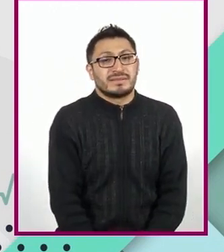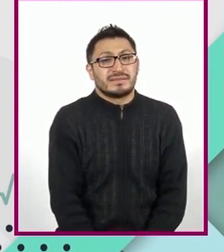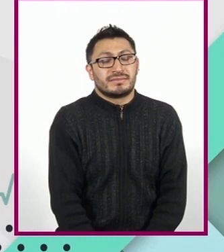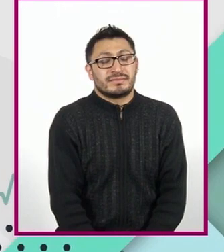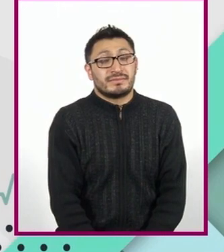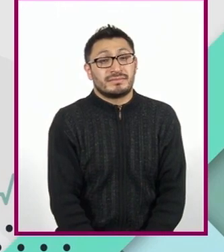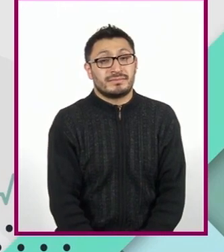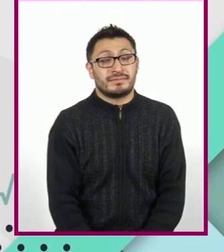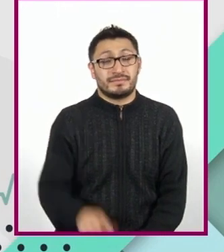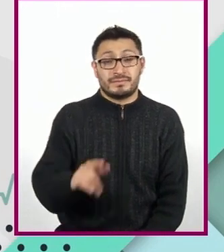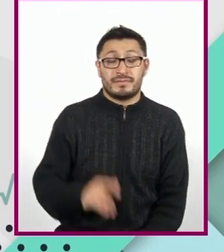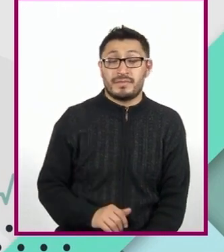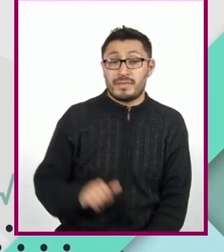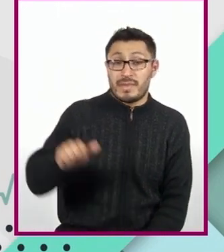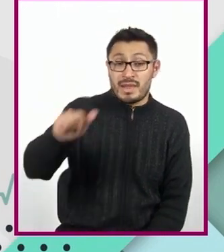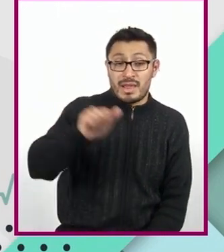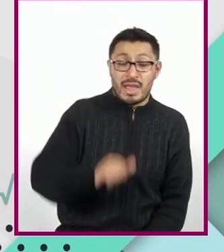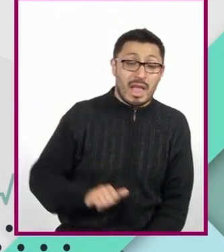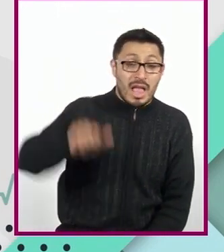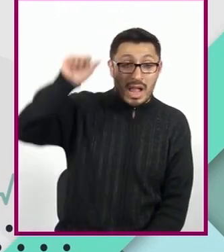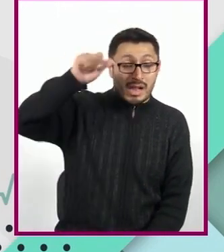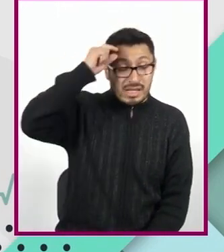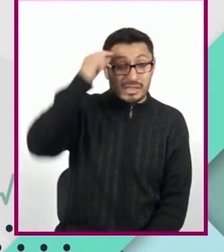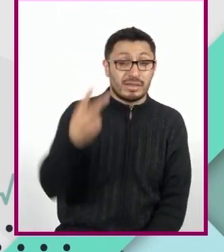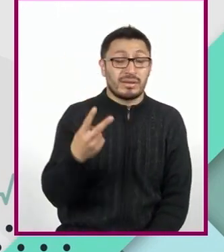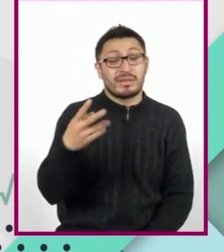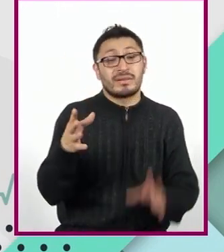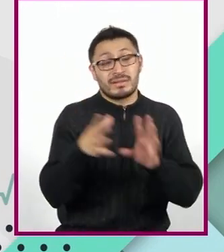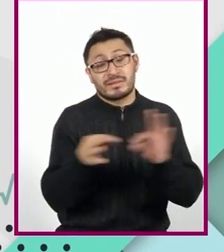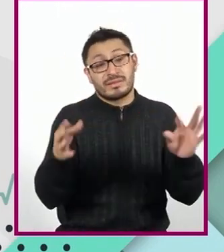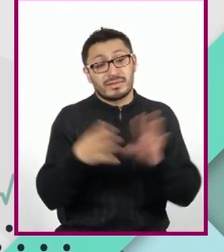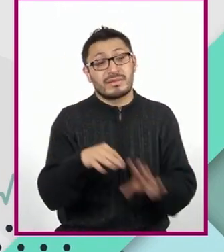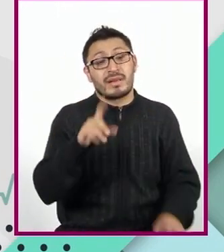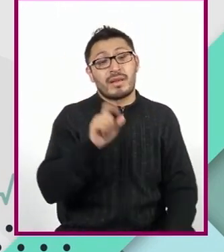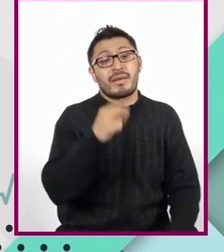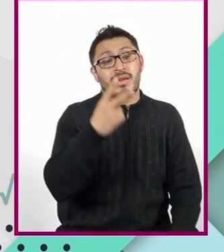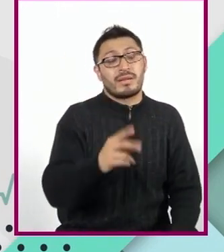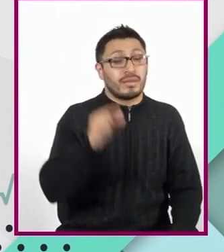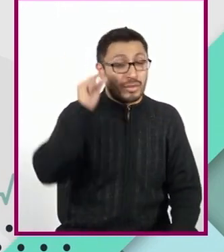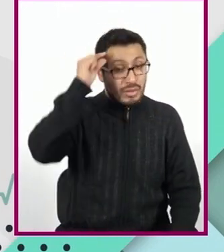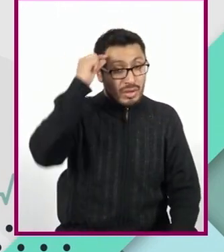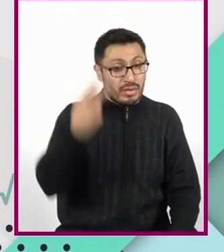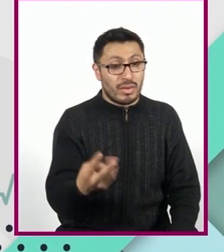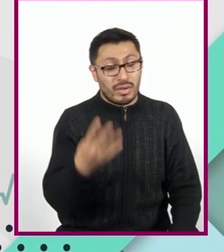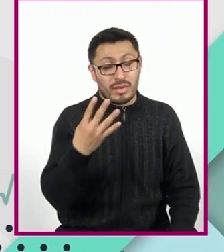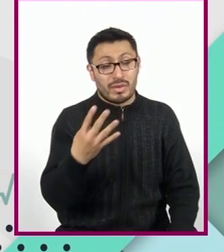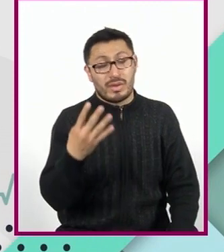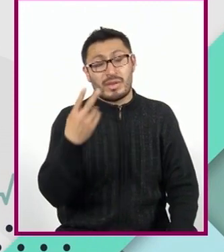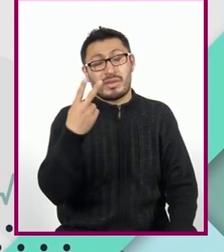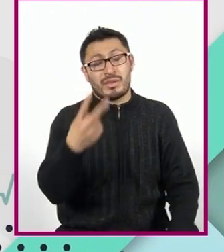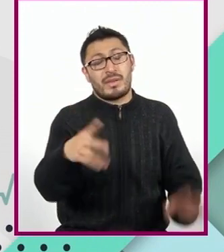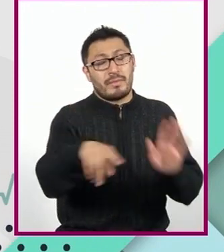Despejando la altura al cuadrado, queda altura al cuadrado es igual a 22 al cuadrado menos 9 al cuadrado.